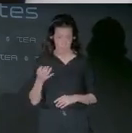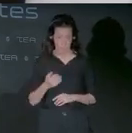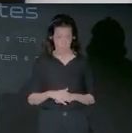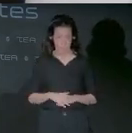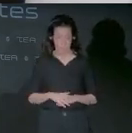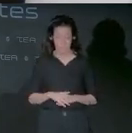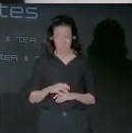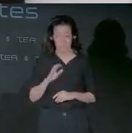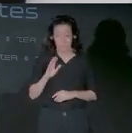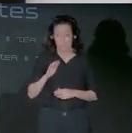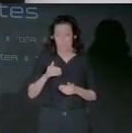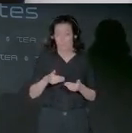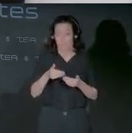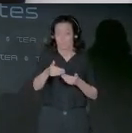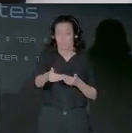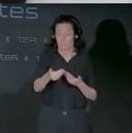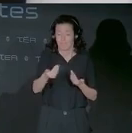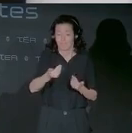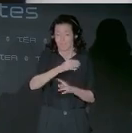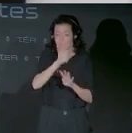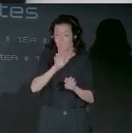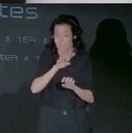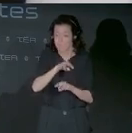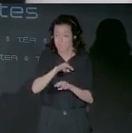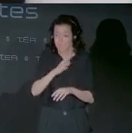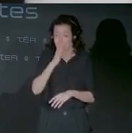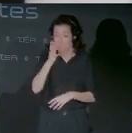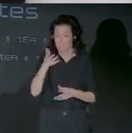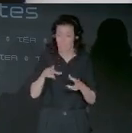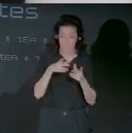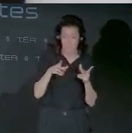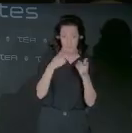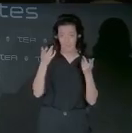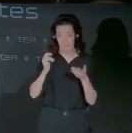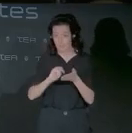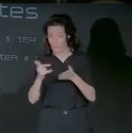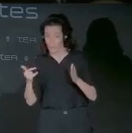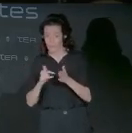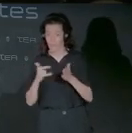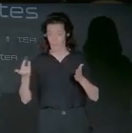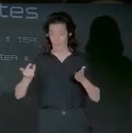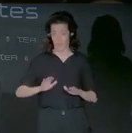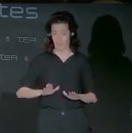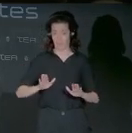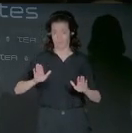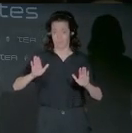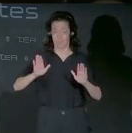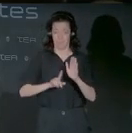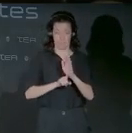society will move on. So just worry there. Muy rápido.